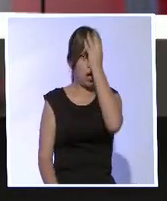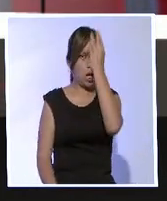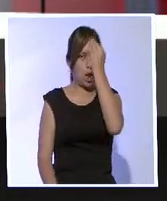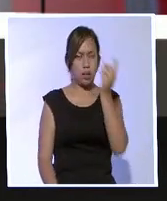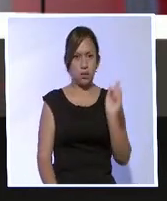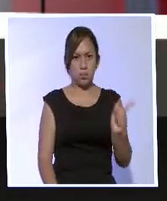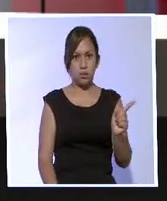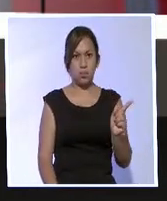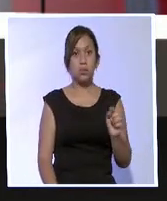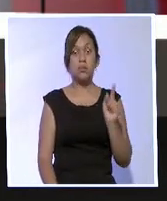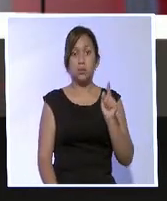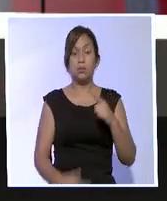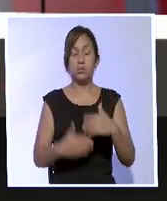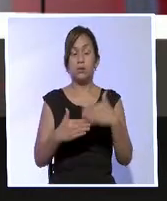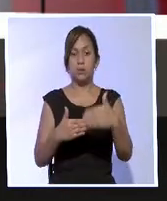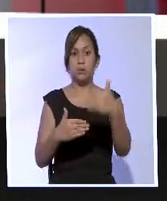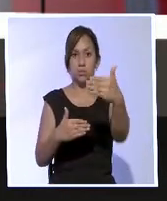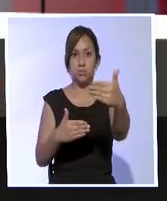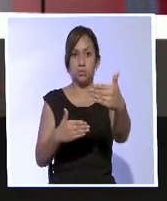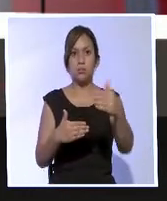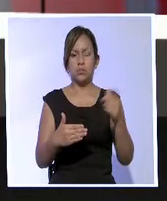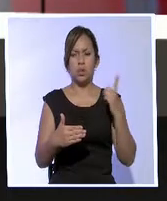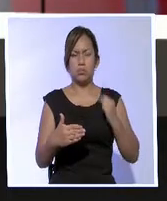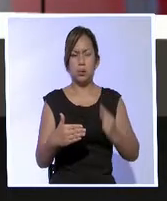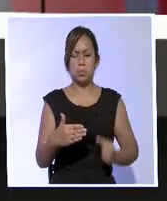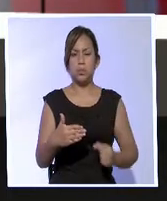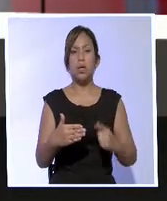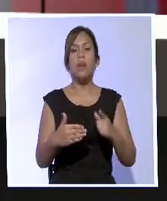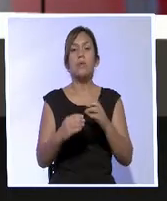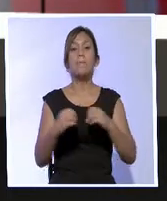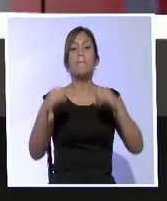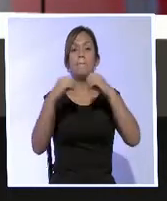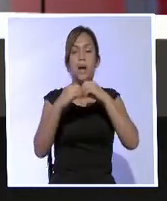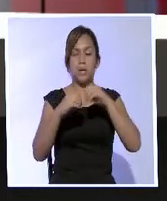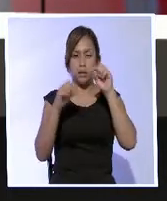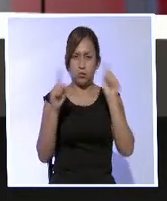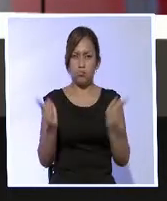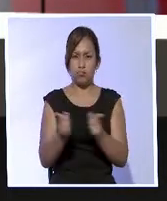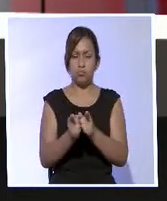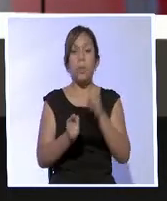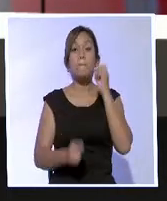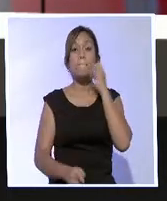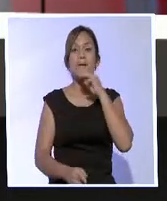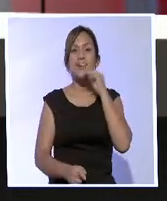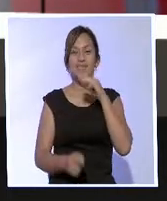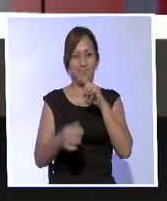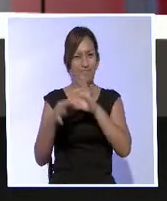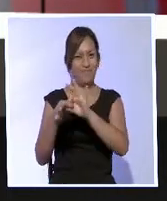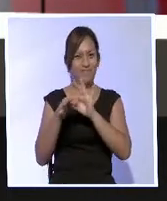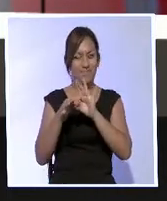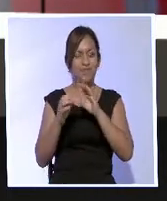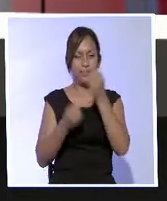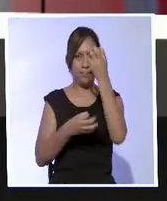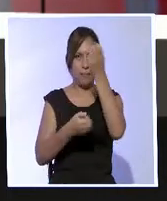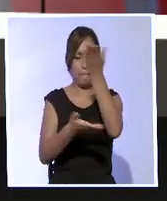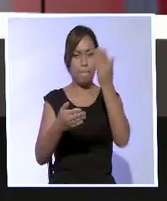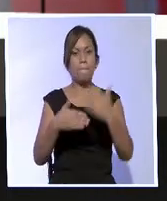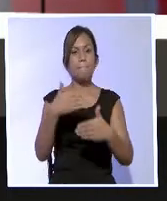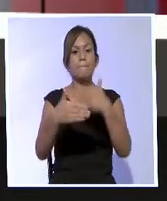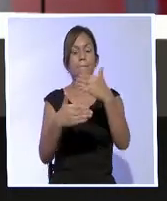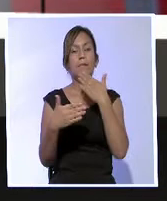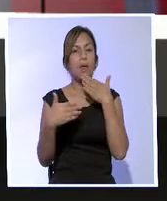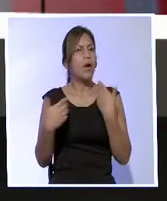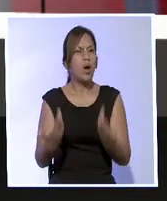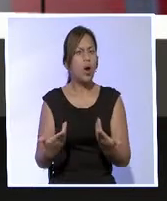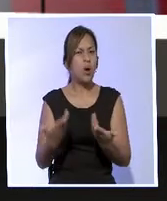glass más adelante en unos minutos más justamente tendremos un reporte con mariela logroño respecto de cómo avanza esta